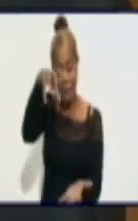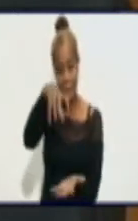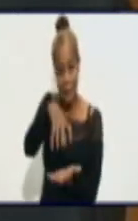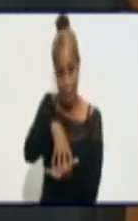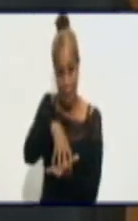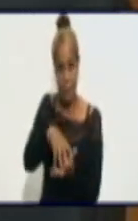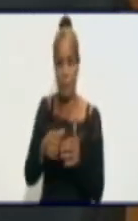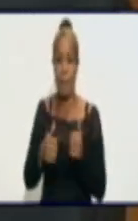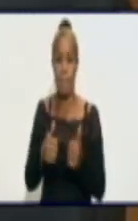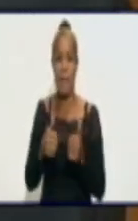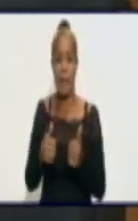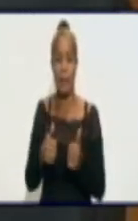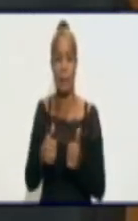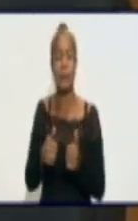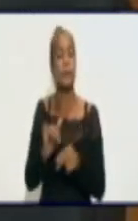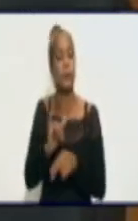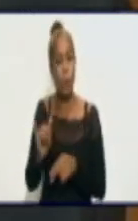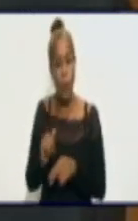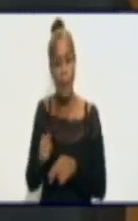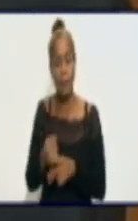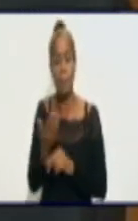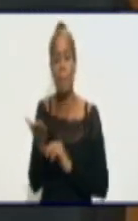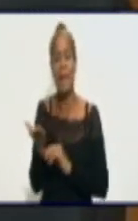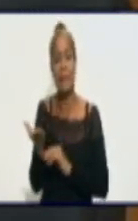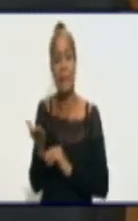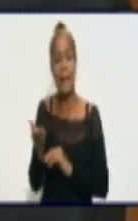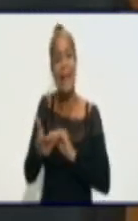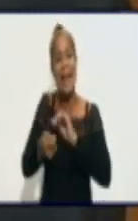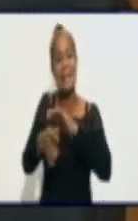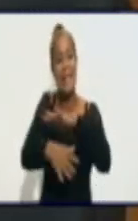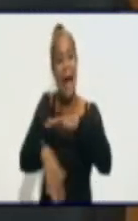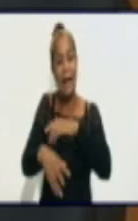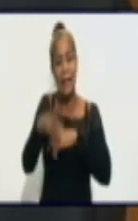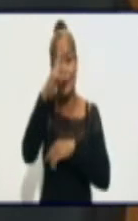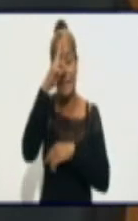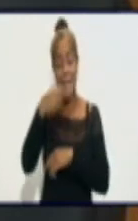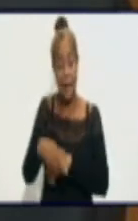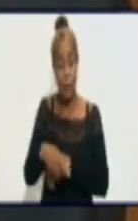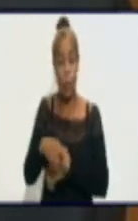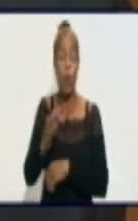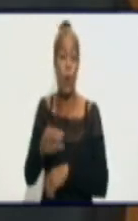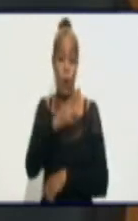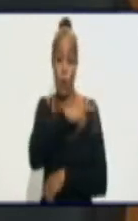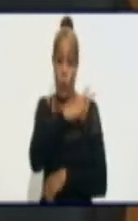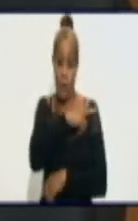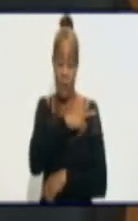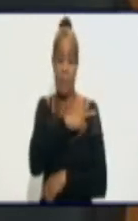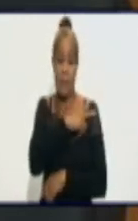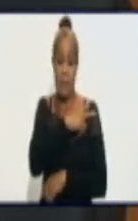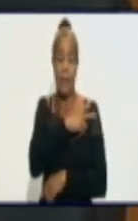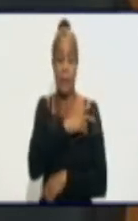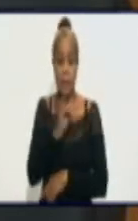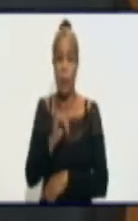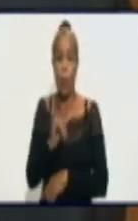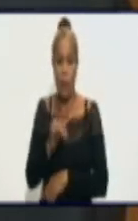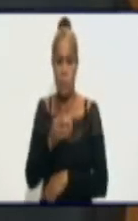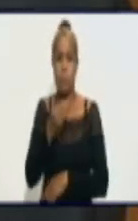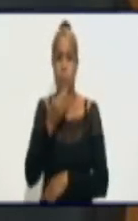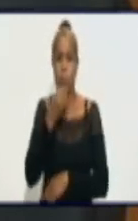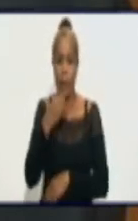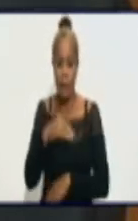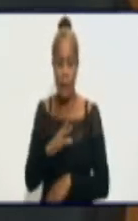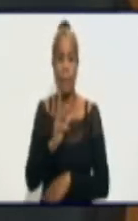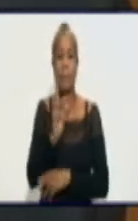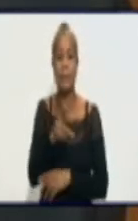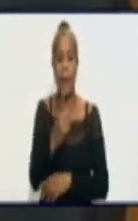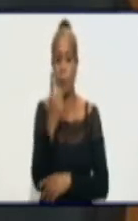También nos podemos dirigir al área de salud. En las áreas de salud los jefes de área siempre están dispuestos y pueden mandar a un operario